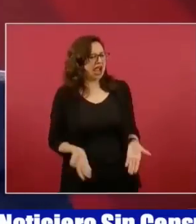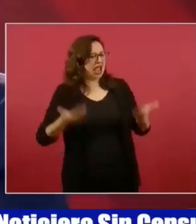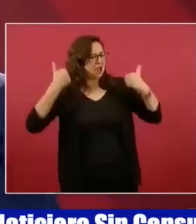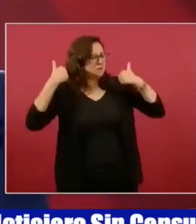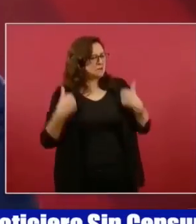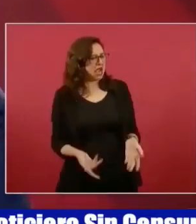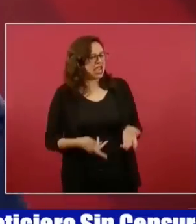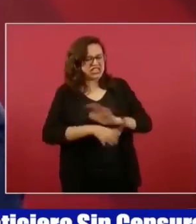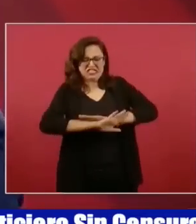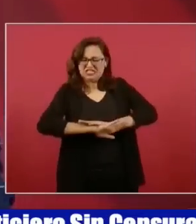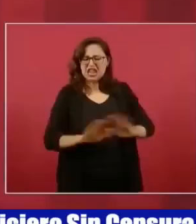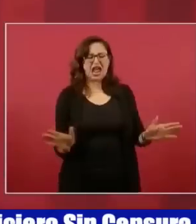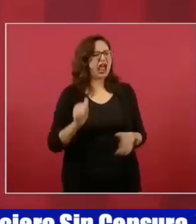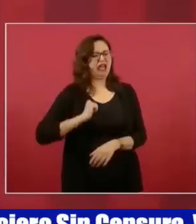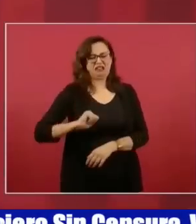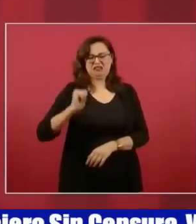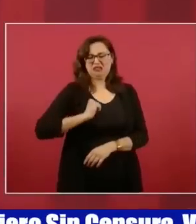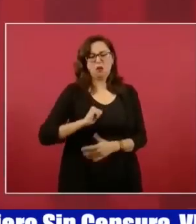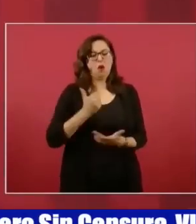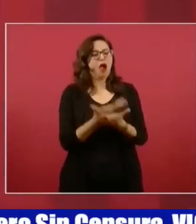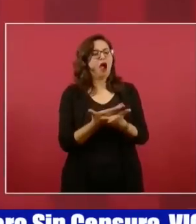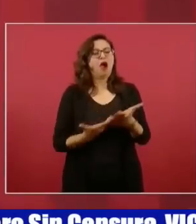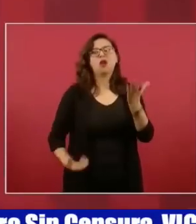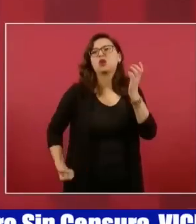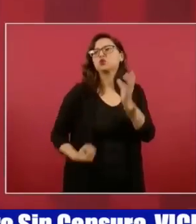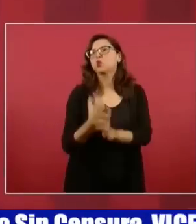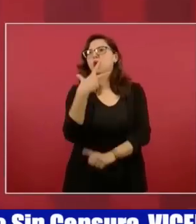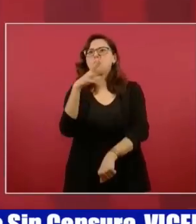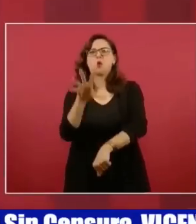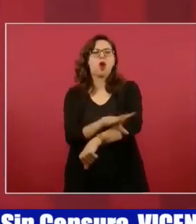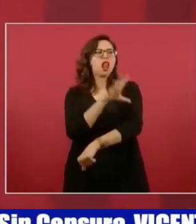si el futuro era de los carros eléctricos?